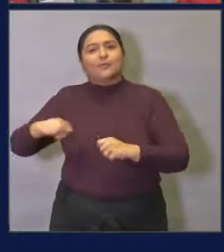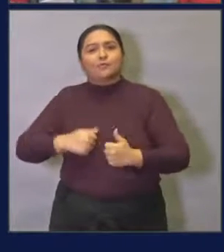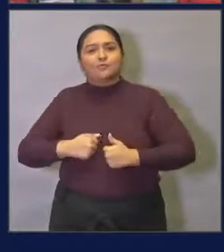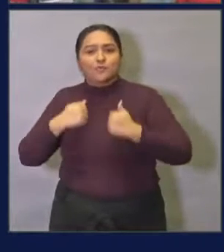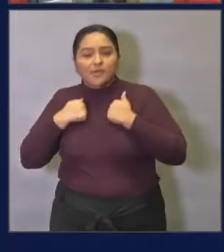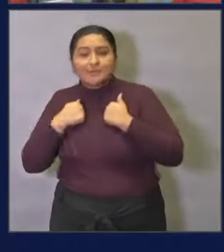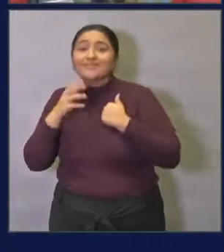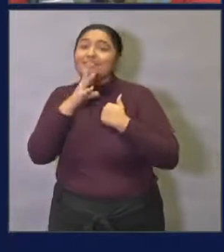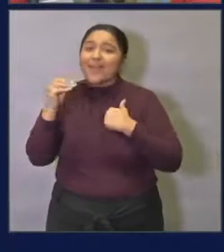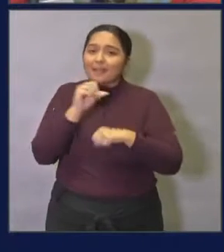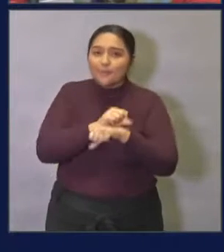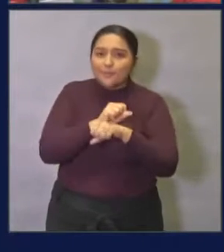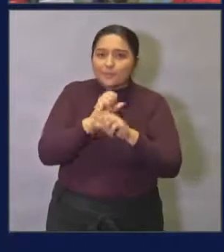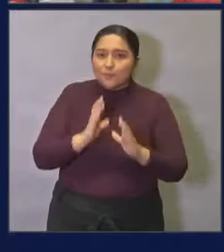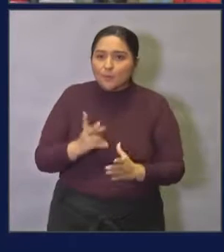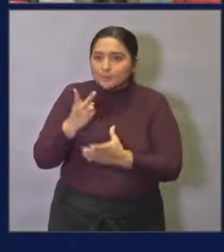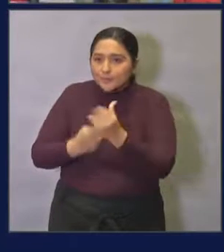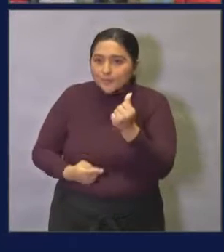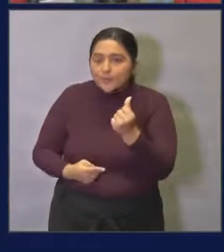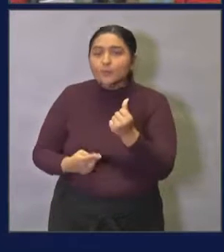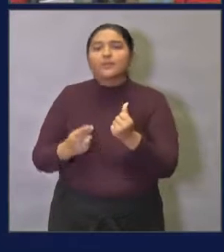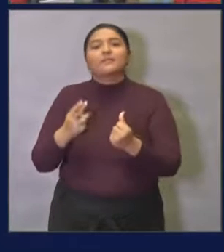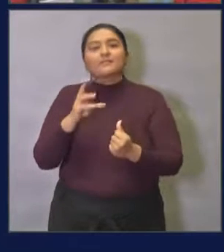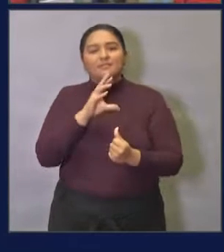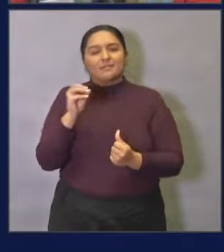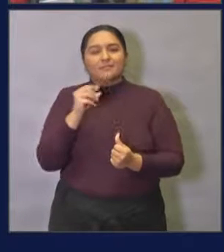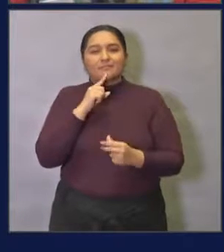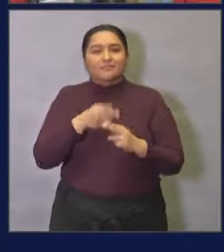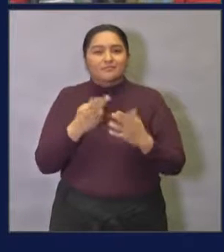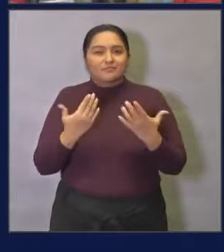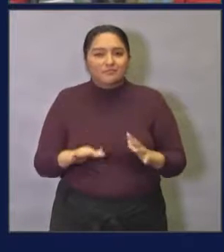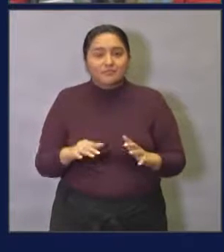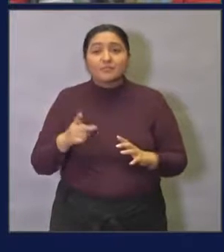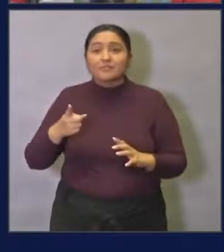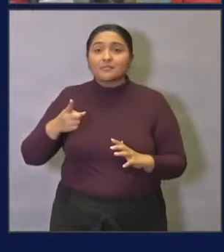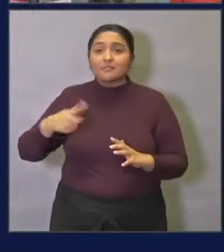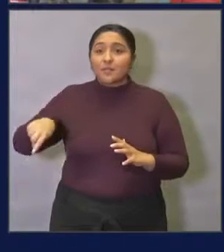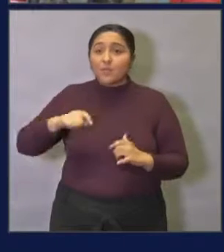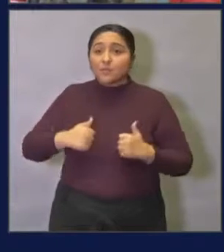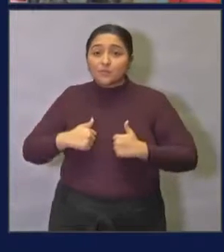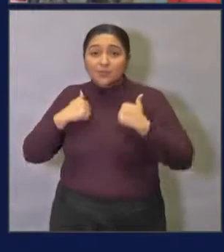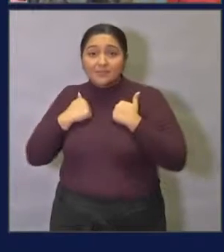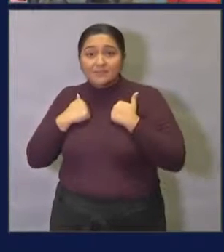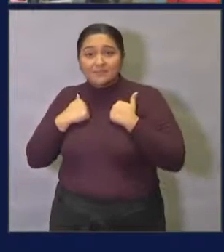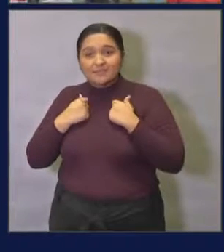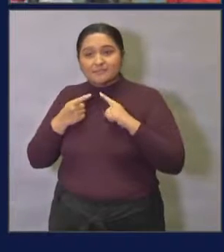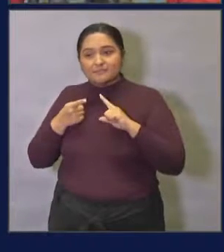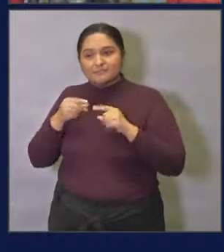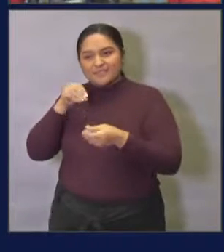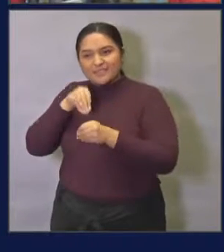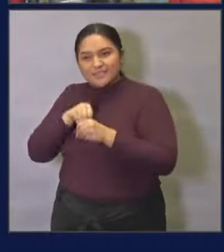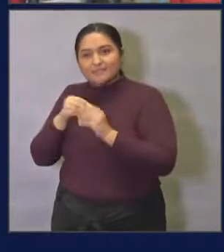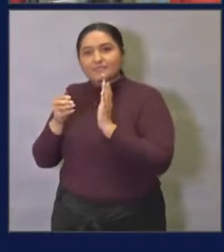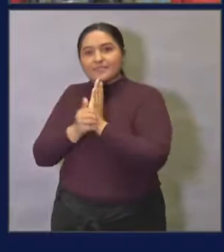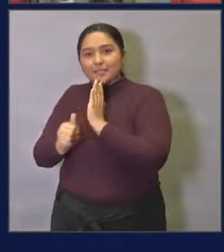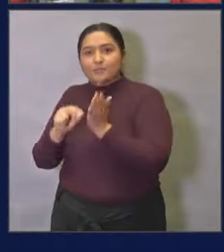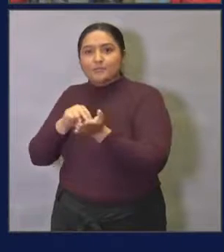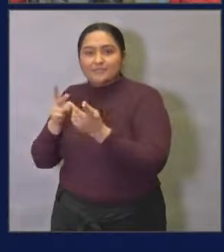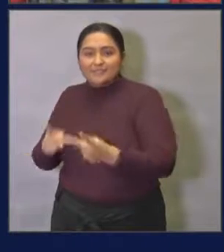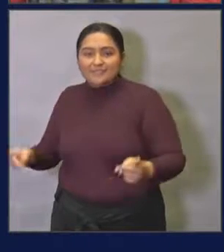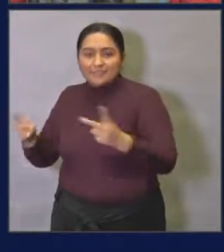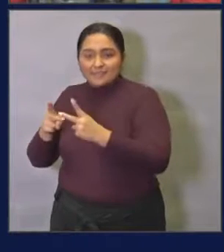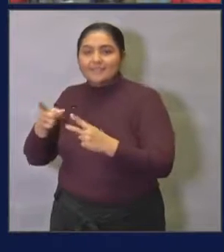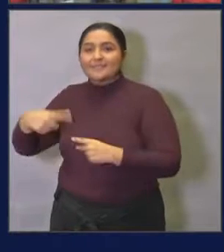al personal. Y como hemos mencionado, los residentes de las instalaciones de enfermería especializada se encuentran entre los que